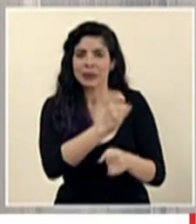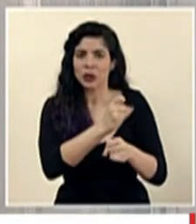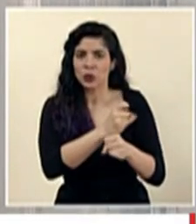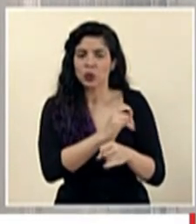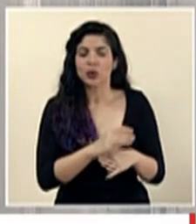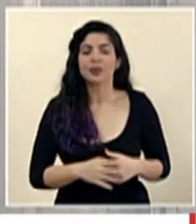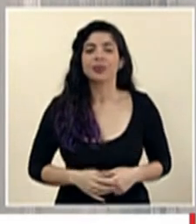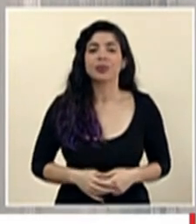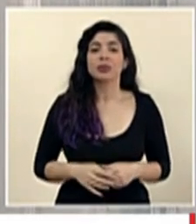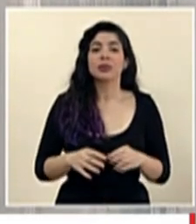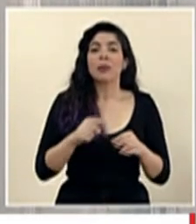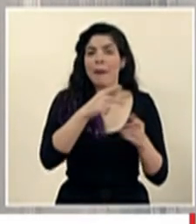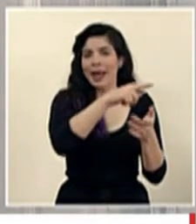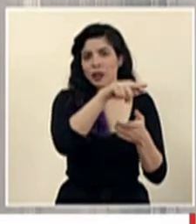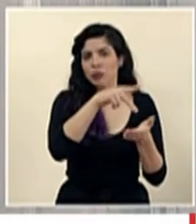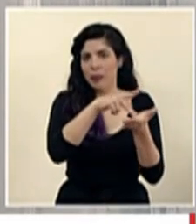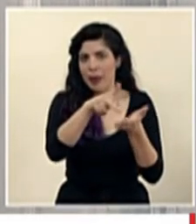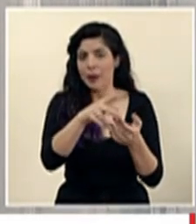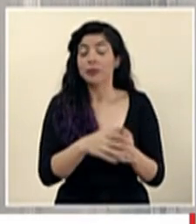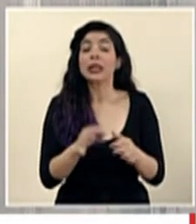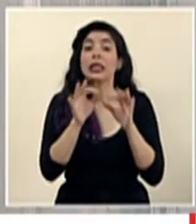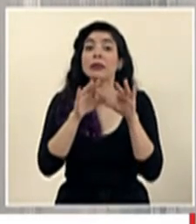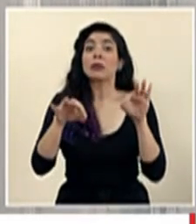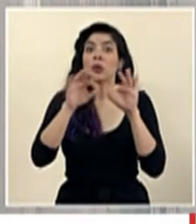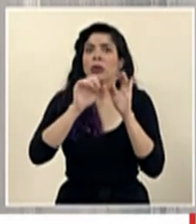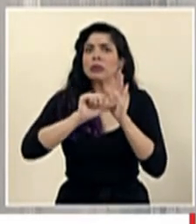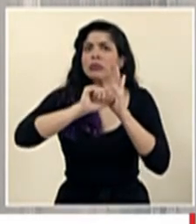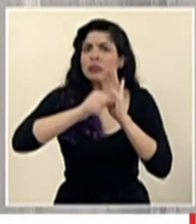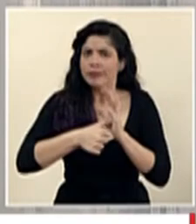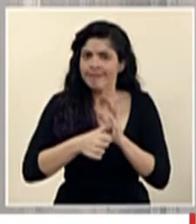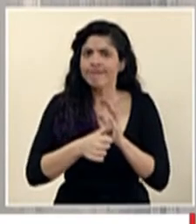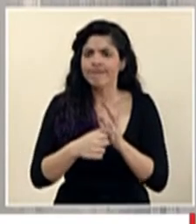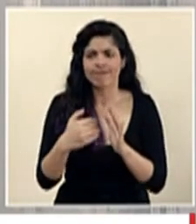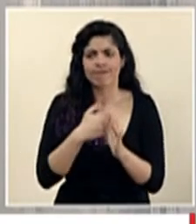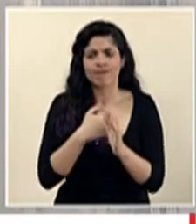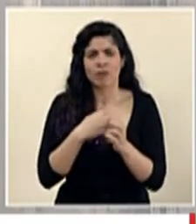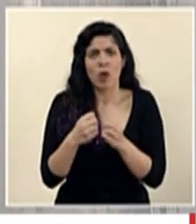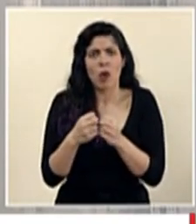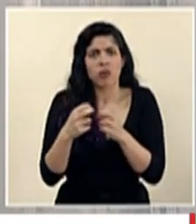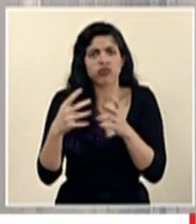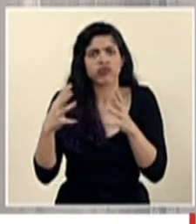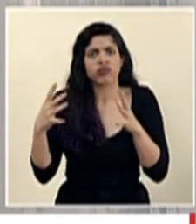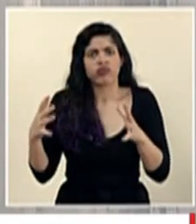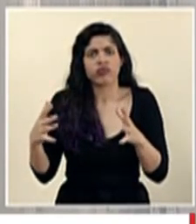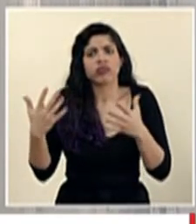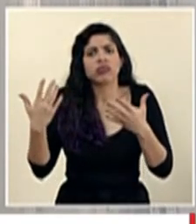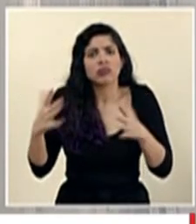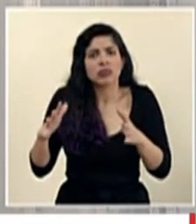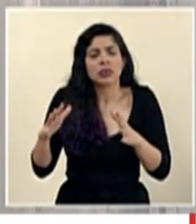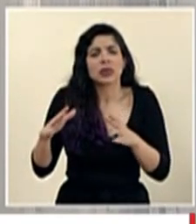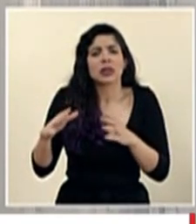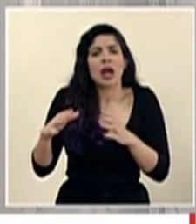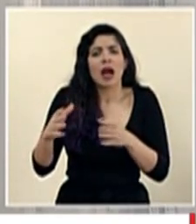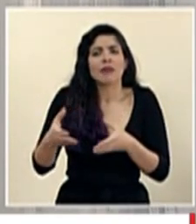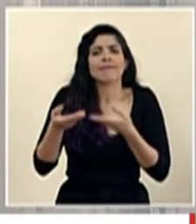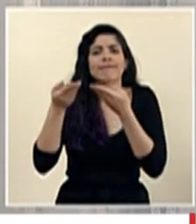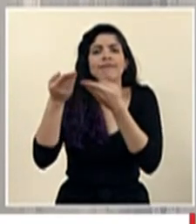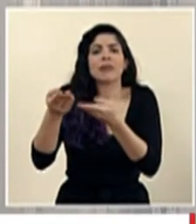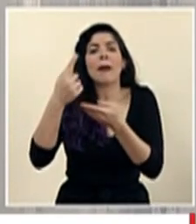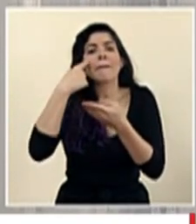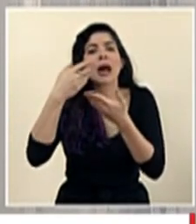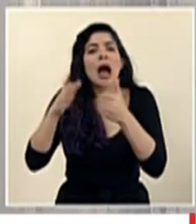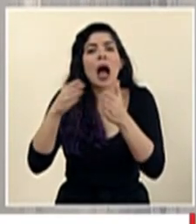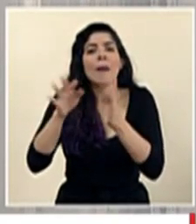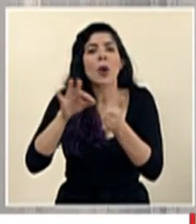institución. Importante resaltar que existe una cantidad también significativa que se ha enviado ya para la gestión de aperturas